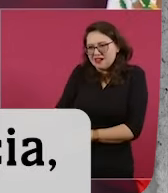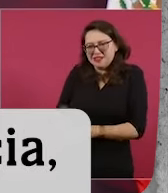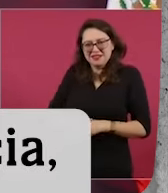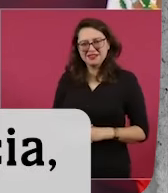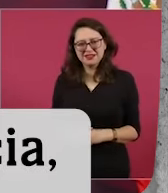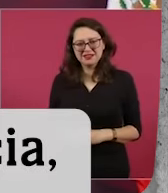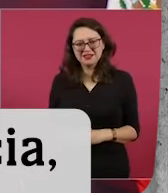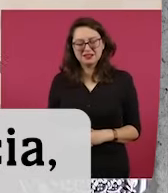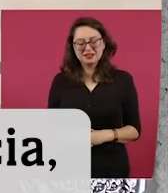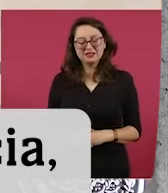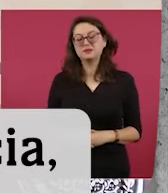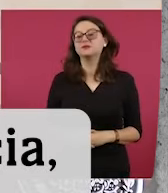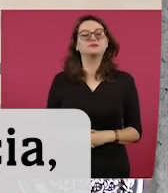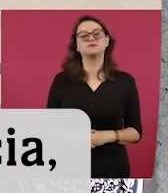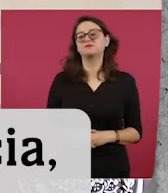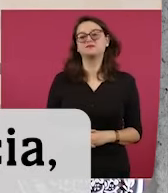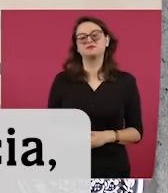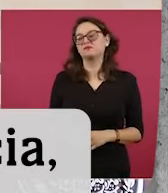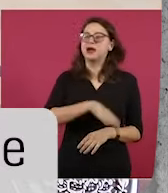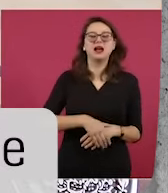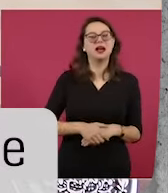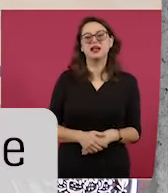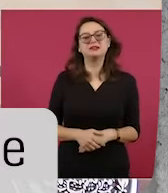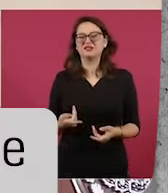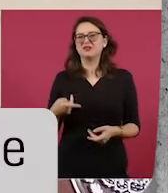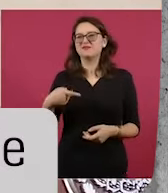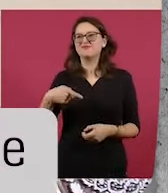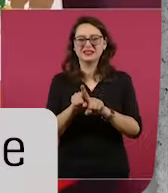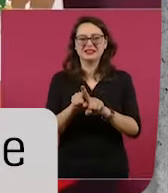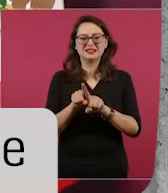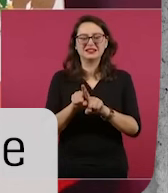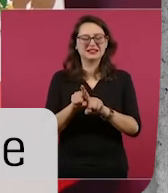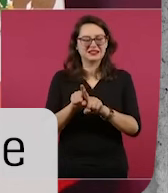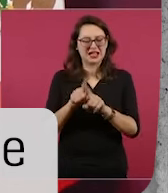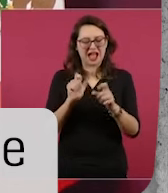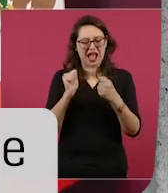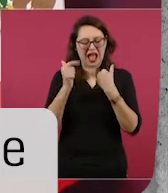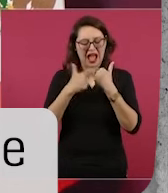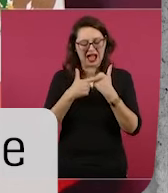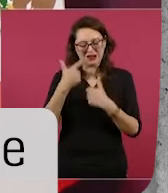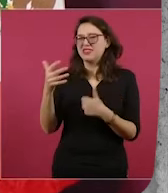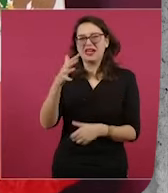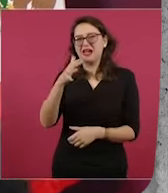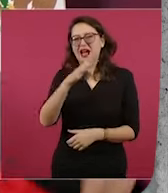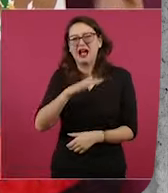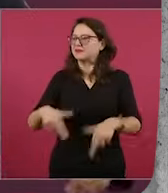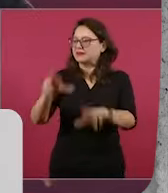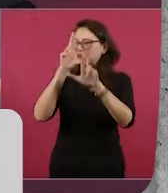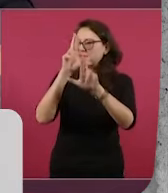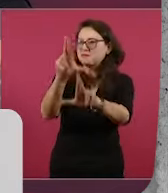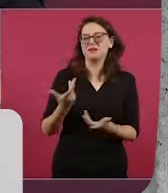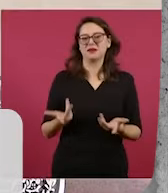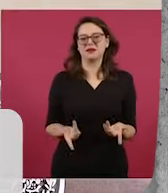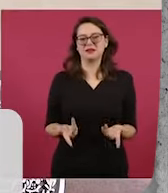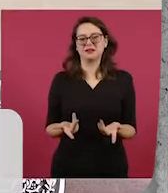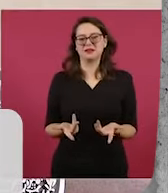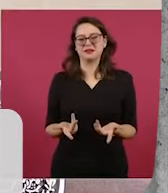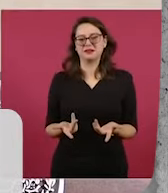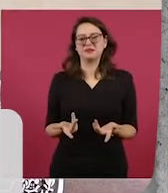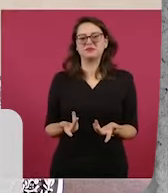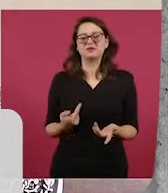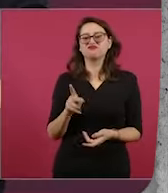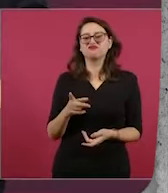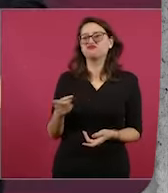pesos. Es mucha prepotencia, mucha arrogancia, pero también falta de respeto a la gente. Y todo porque se